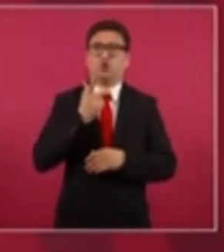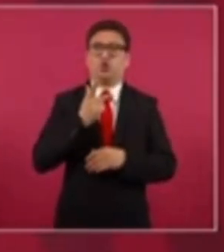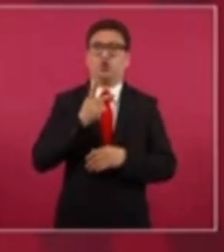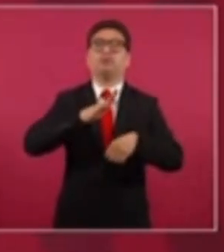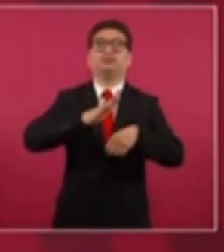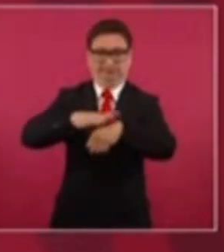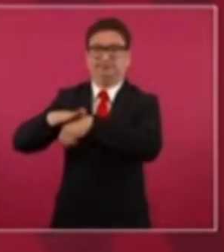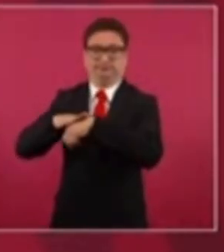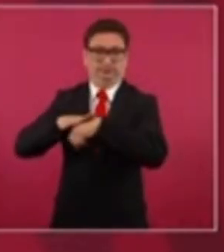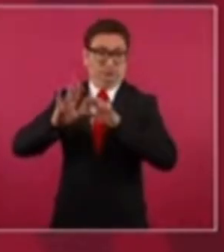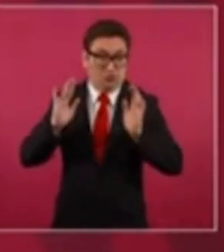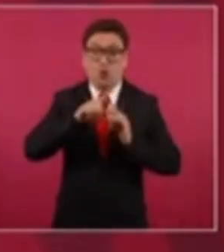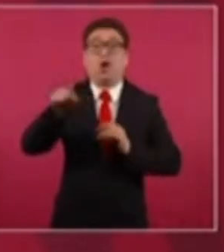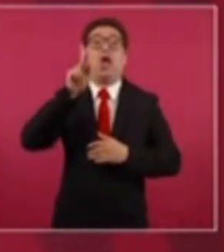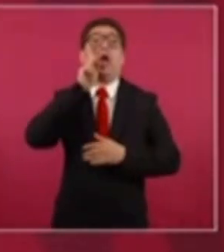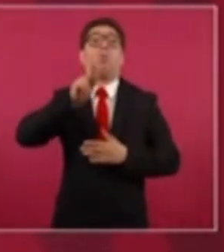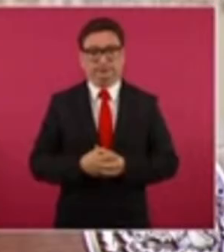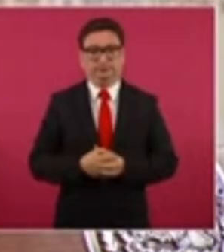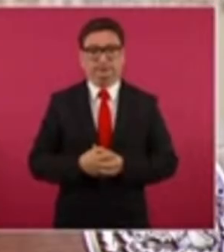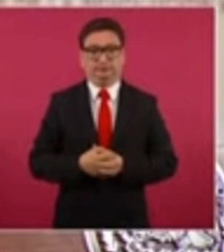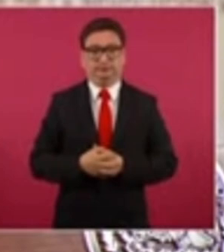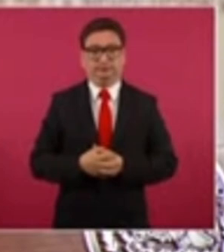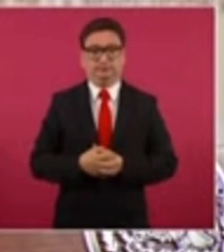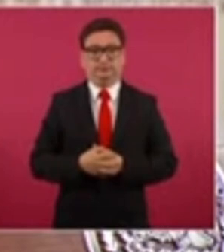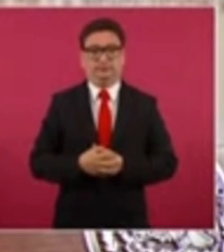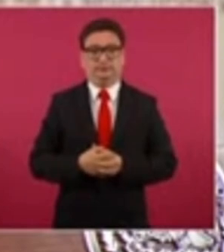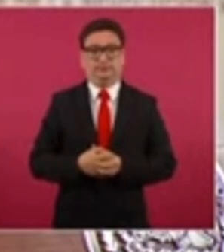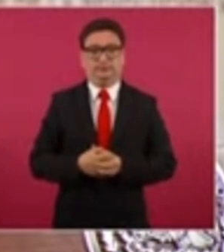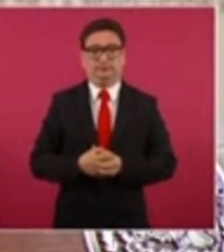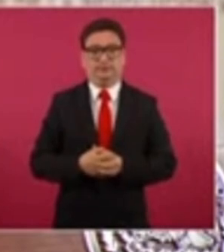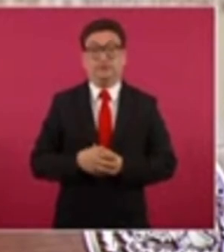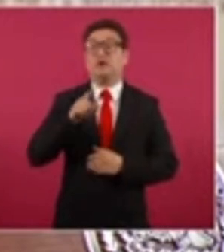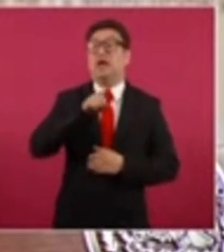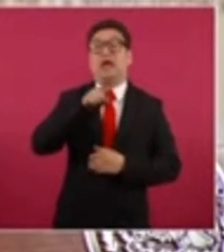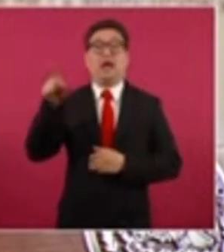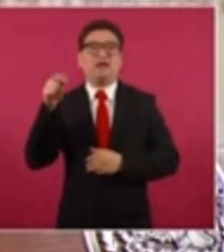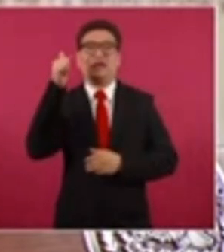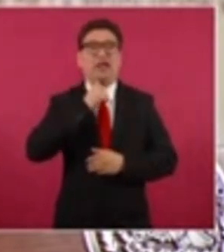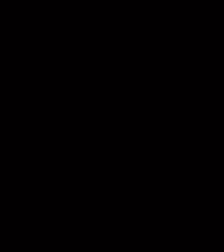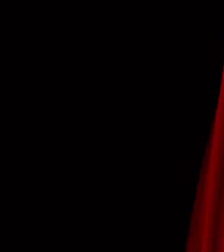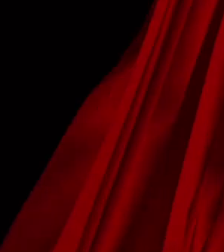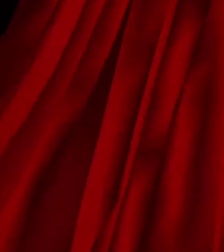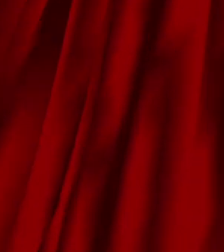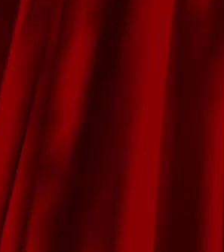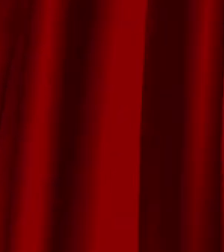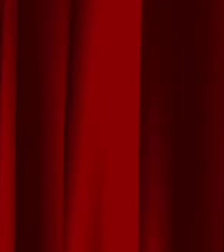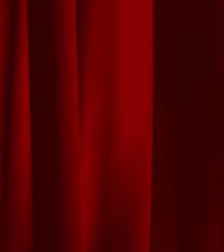convoco a que presente pruebas. Son viles calumniadores.